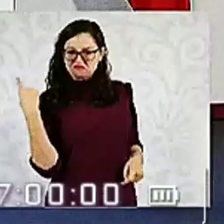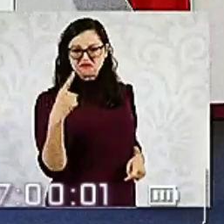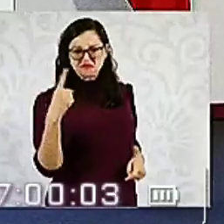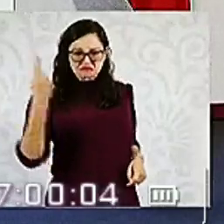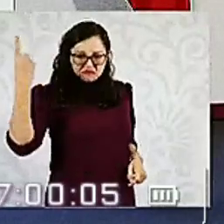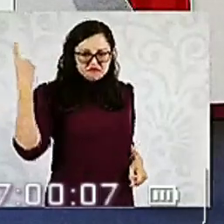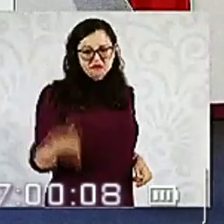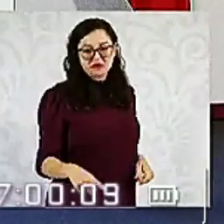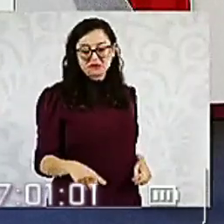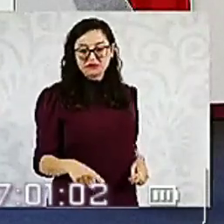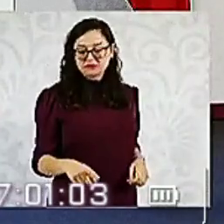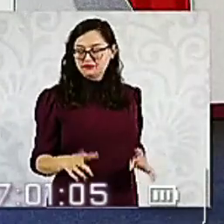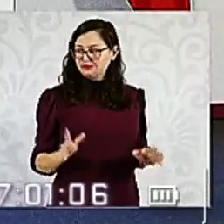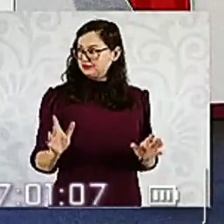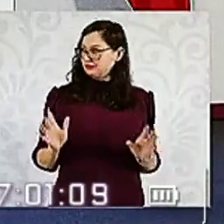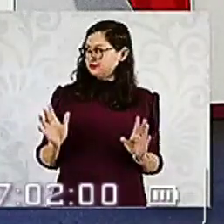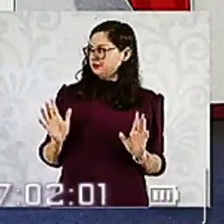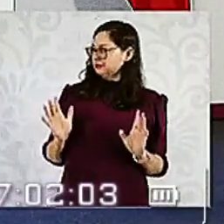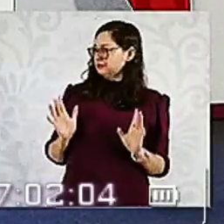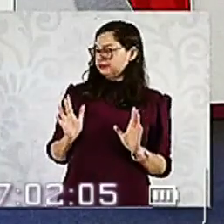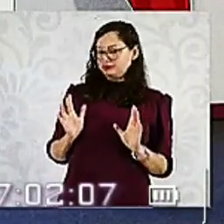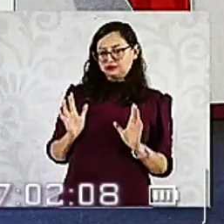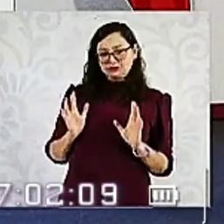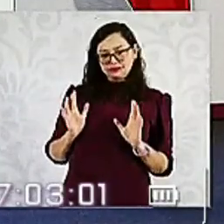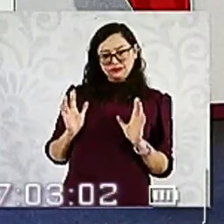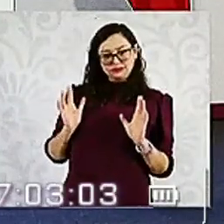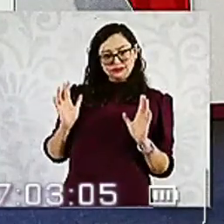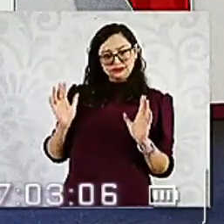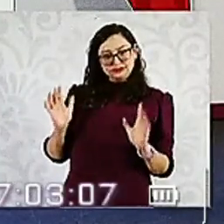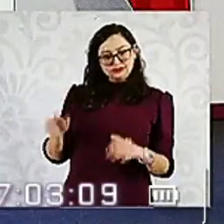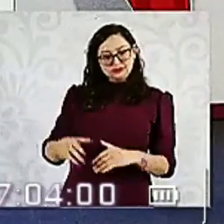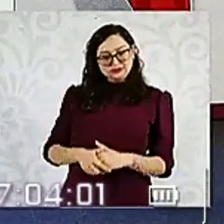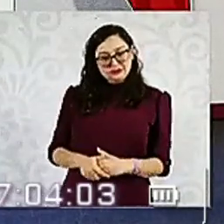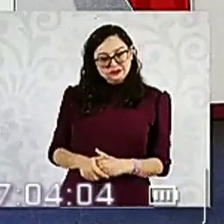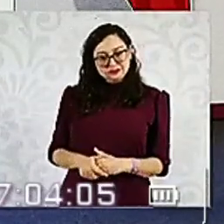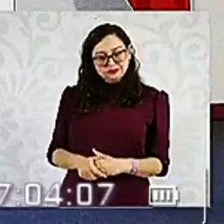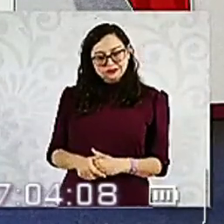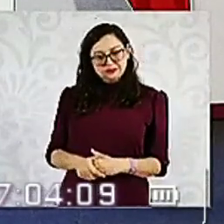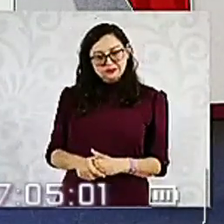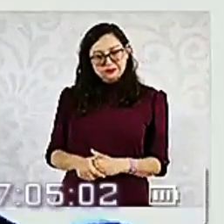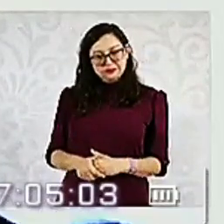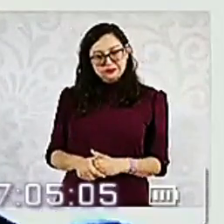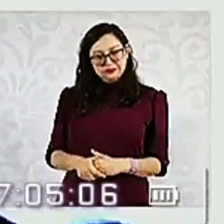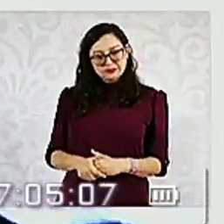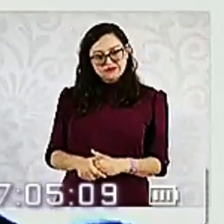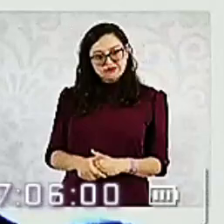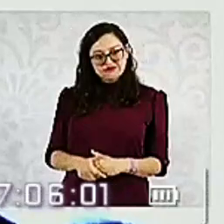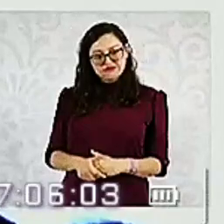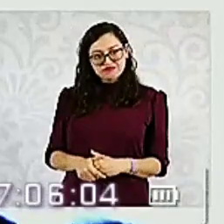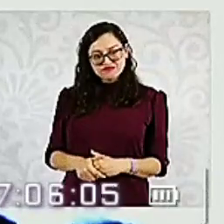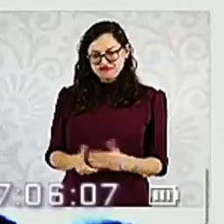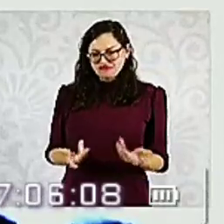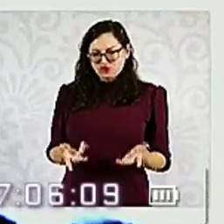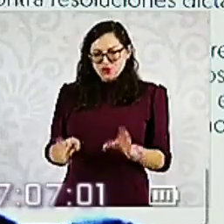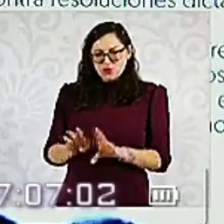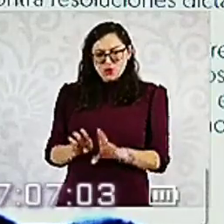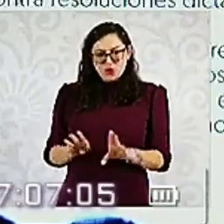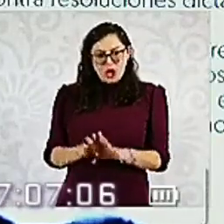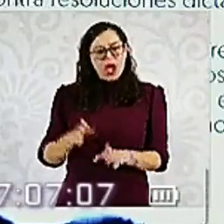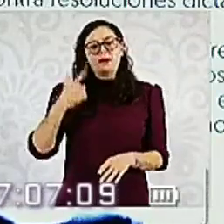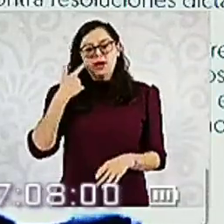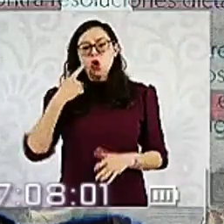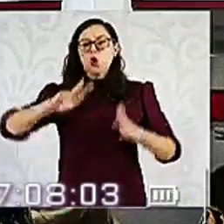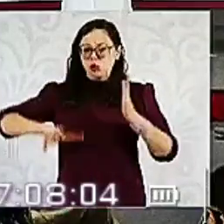esta es la reforma, violando completamente la ley de amparo, regrésale a la ley de amparo, por artículo